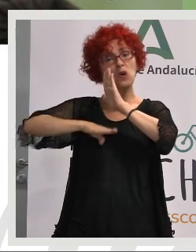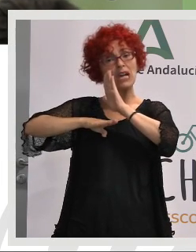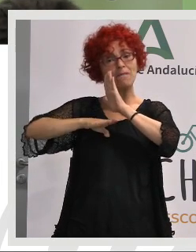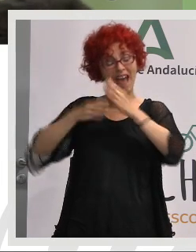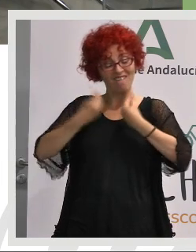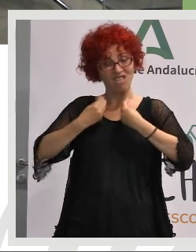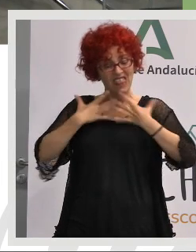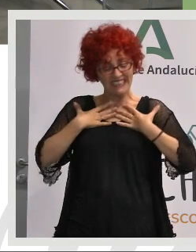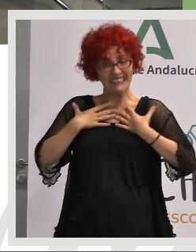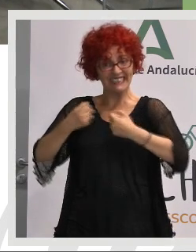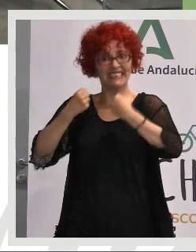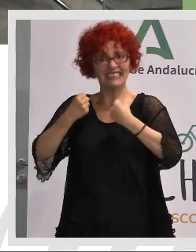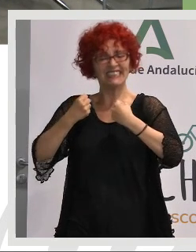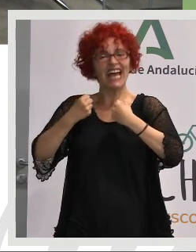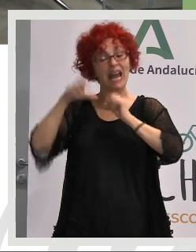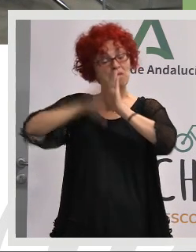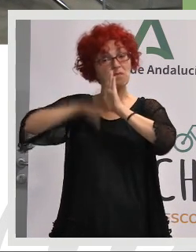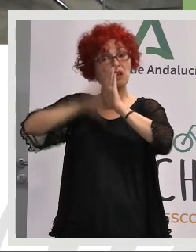Saludable.